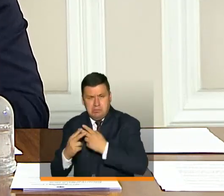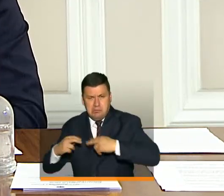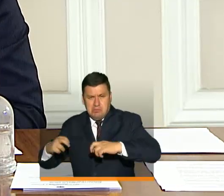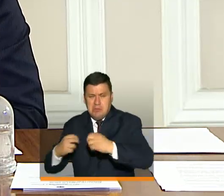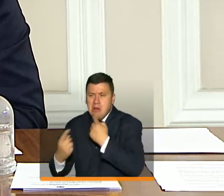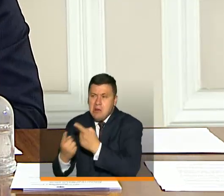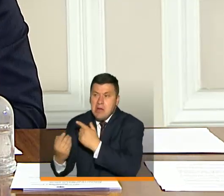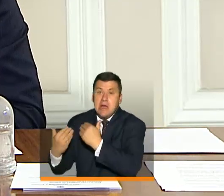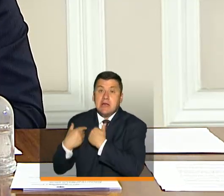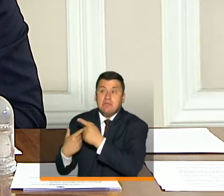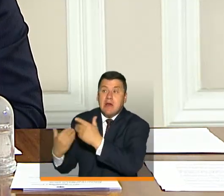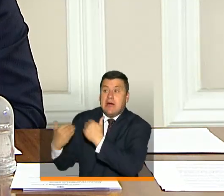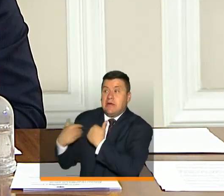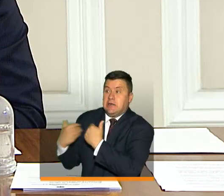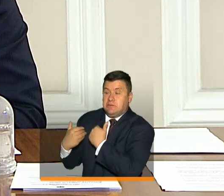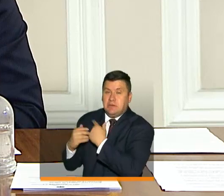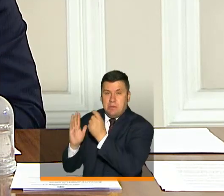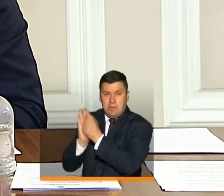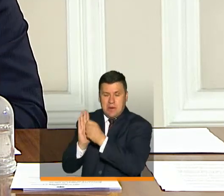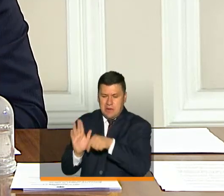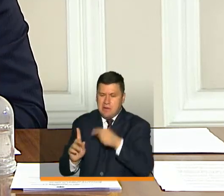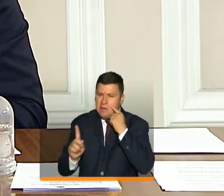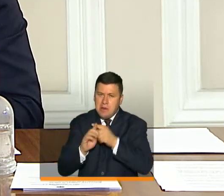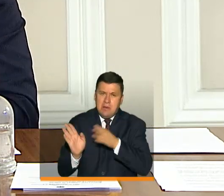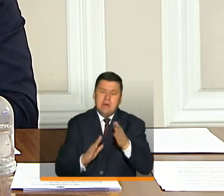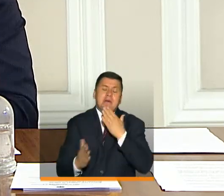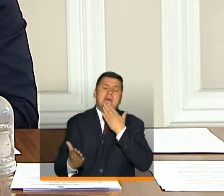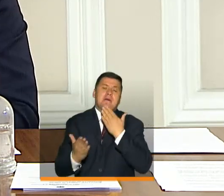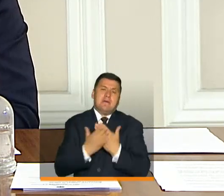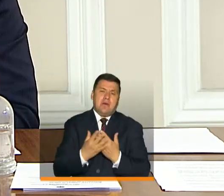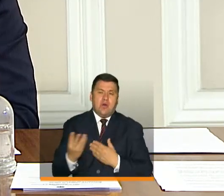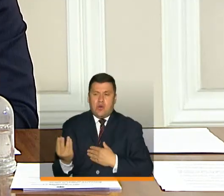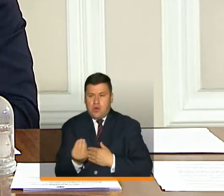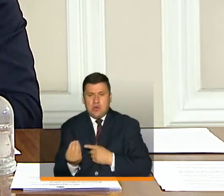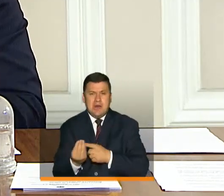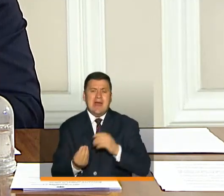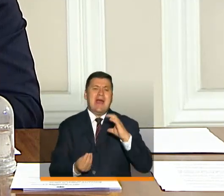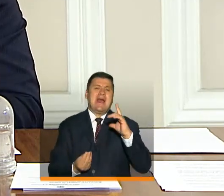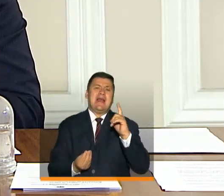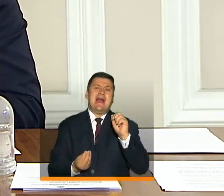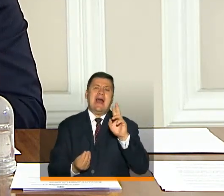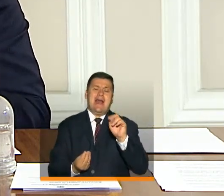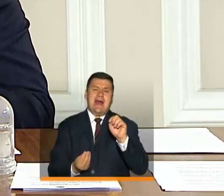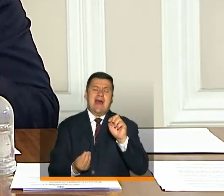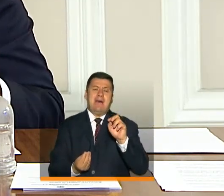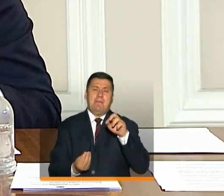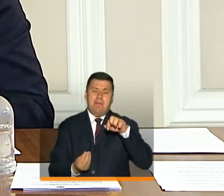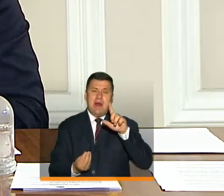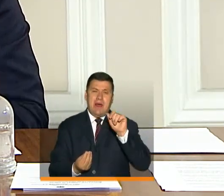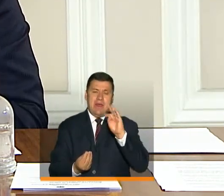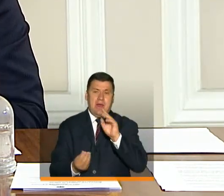sus responsabilidades específicas en este plan, y agradecerle también a la consejera Clara Parra, quien es la secretaria técnica